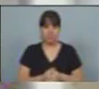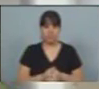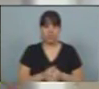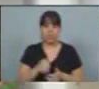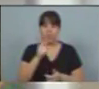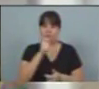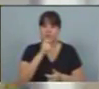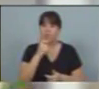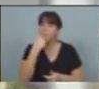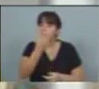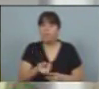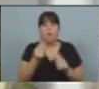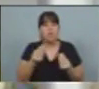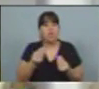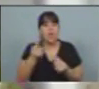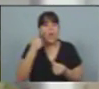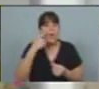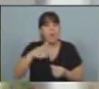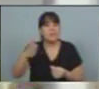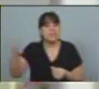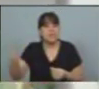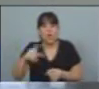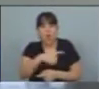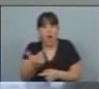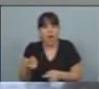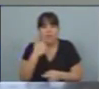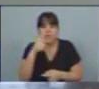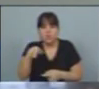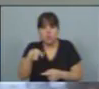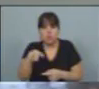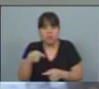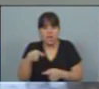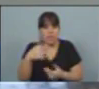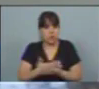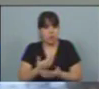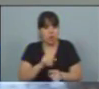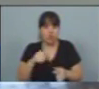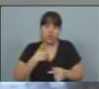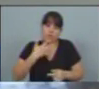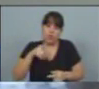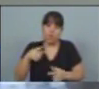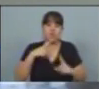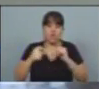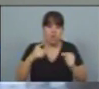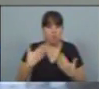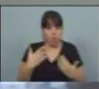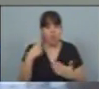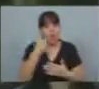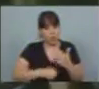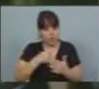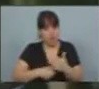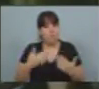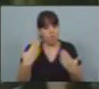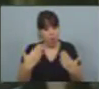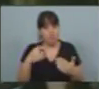El hecho, ¿por qué no hay vecinos allí protestando que son los damnificados? Ustedes no son los damnificados allí, si bien tienen todo el derecho a protestar y luchar por los derechos de los demás.